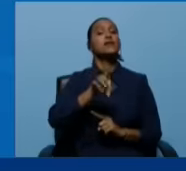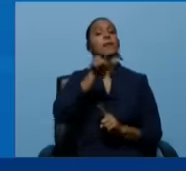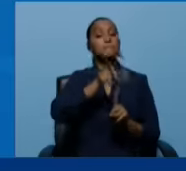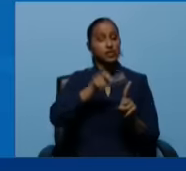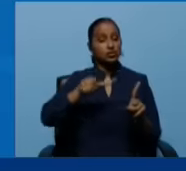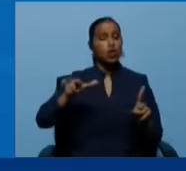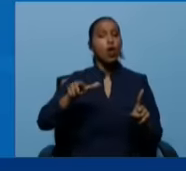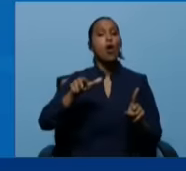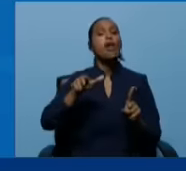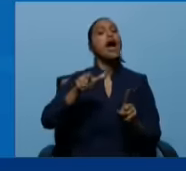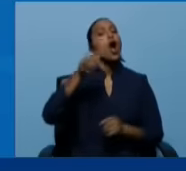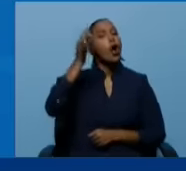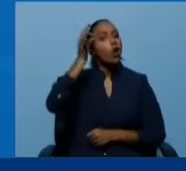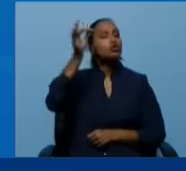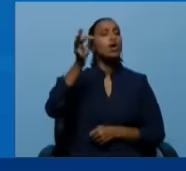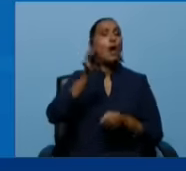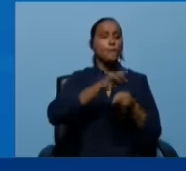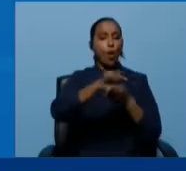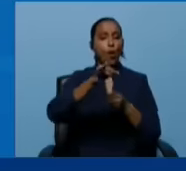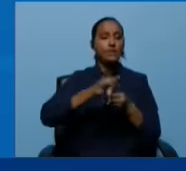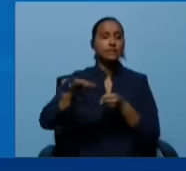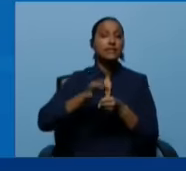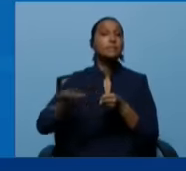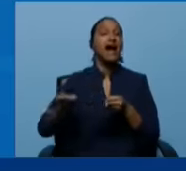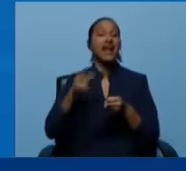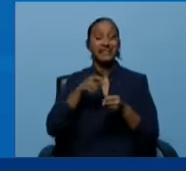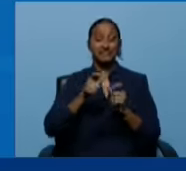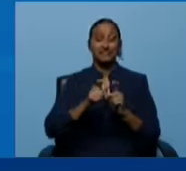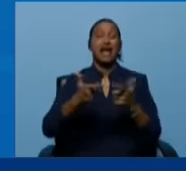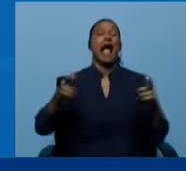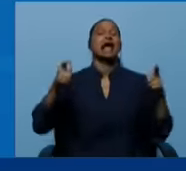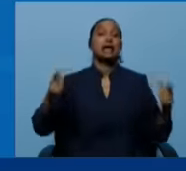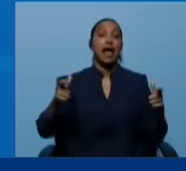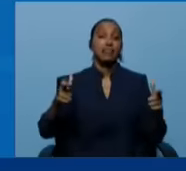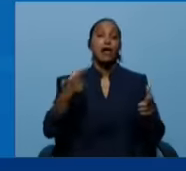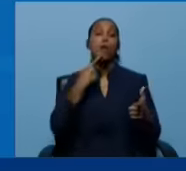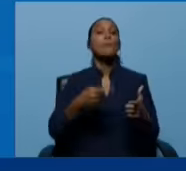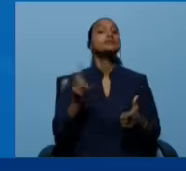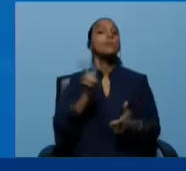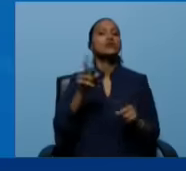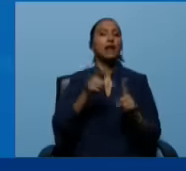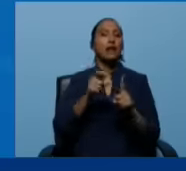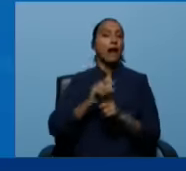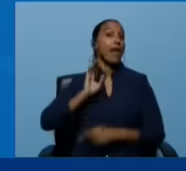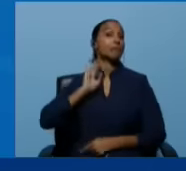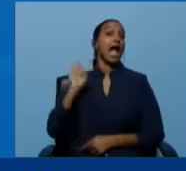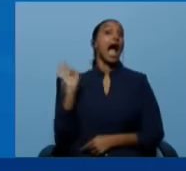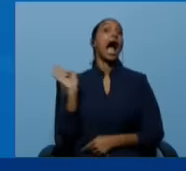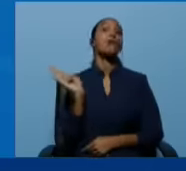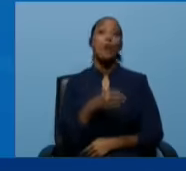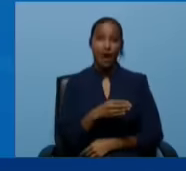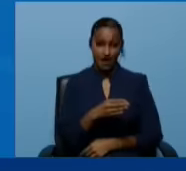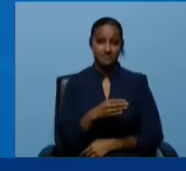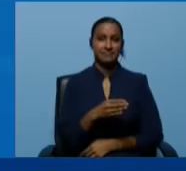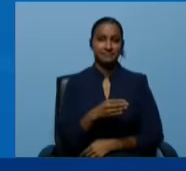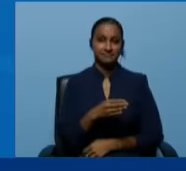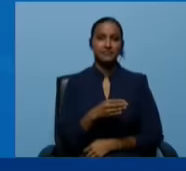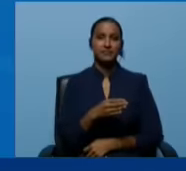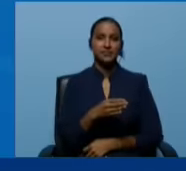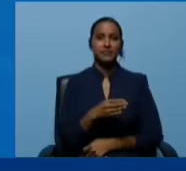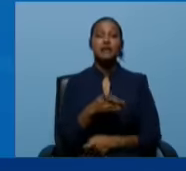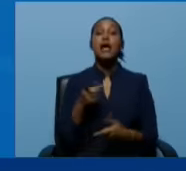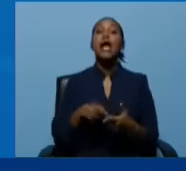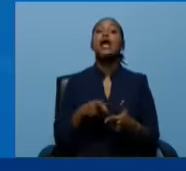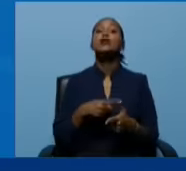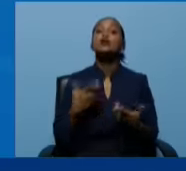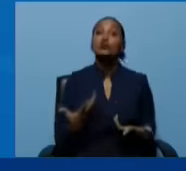Dicen en una parte de Venezuela, cuando uno dice algo así tan fuerte, náguara. O sea, en el 25, dentro de 12 meses a